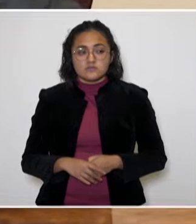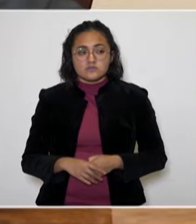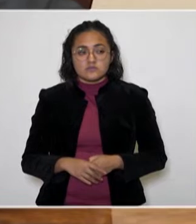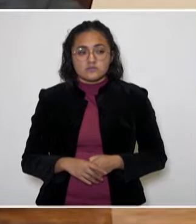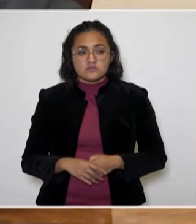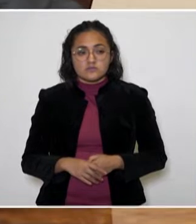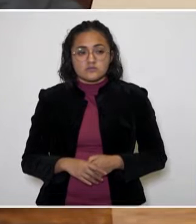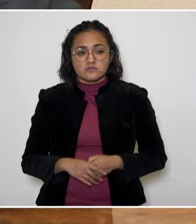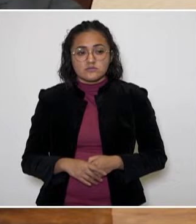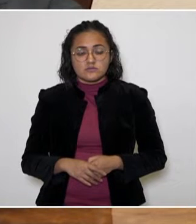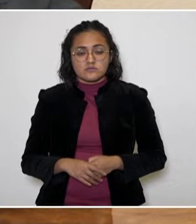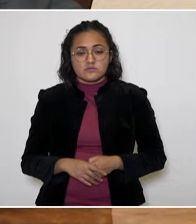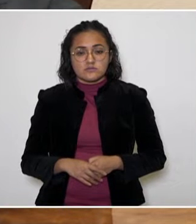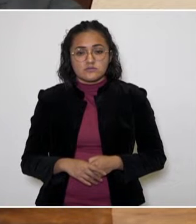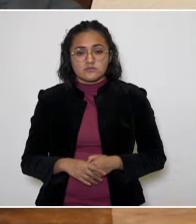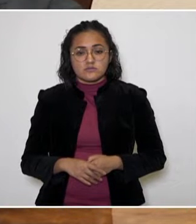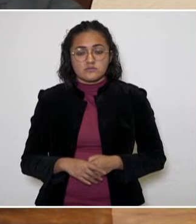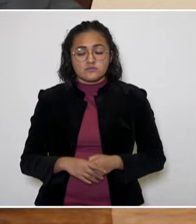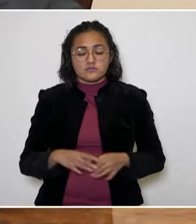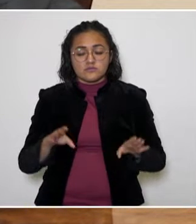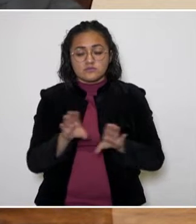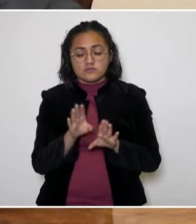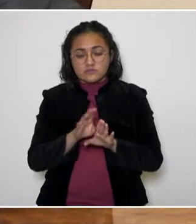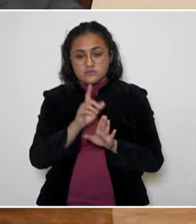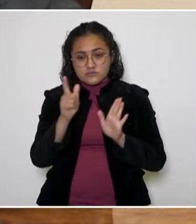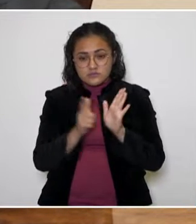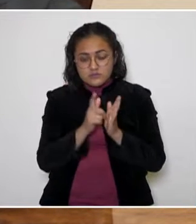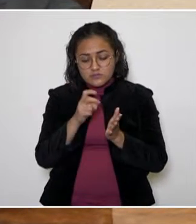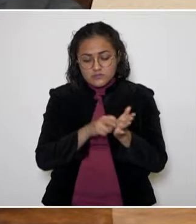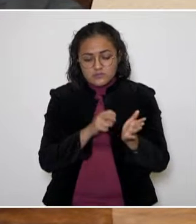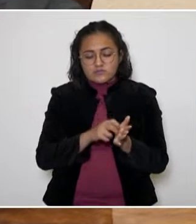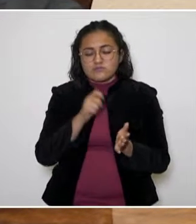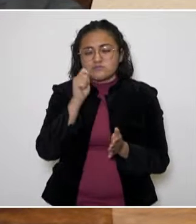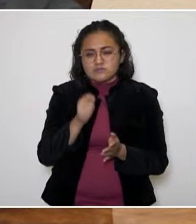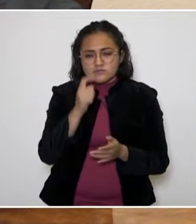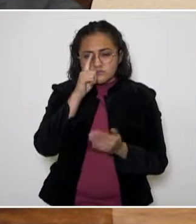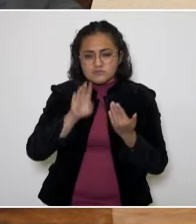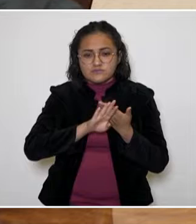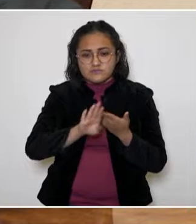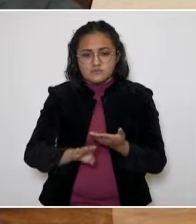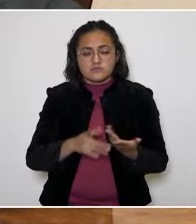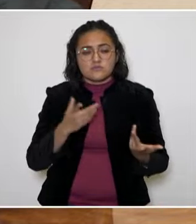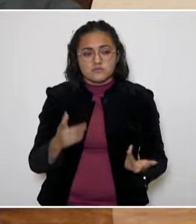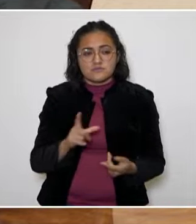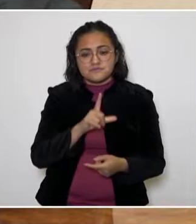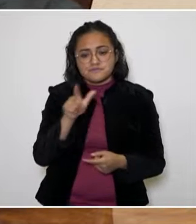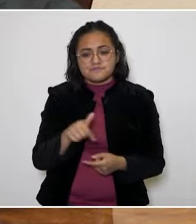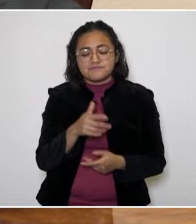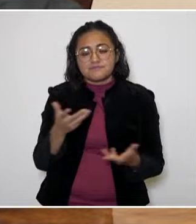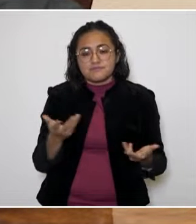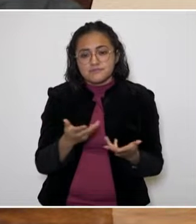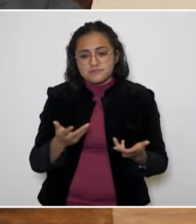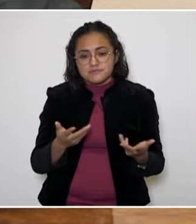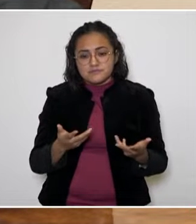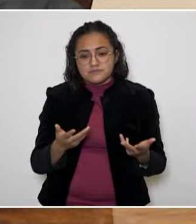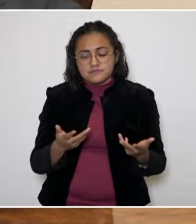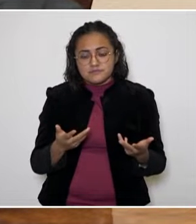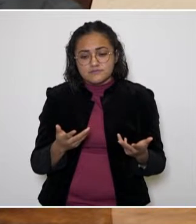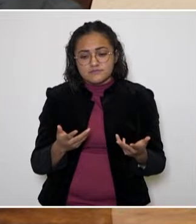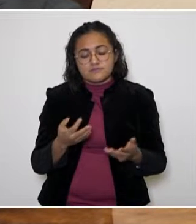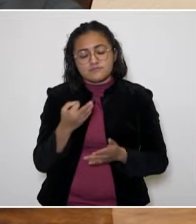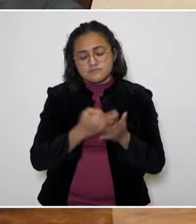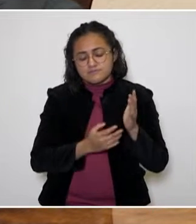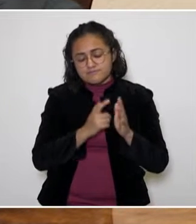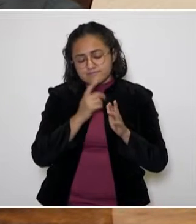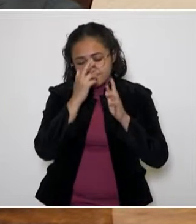una reforma es con el propósito de evitar se cometan conductas